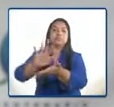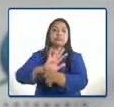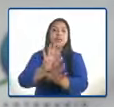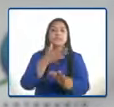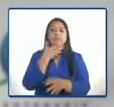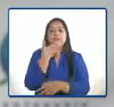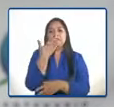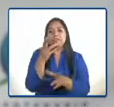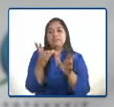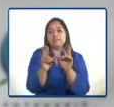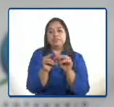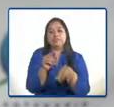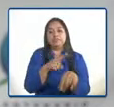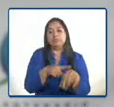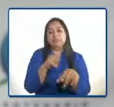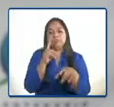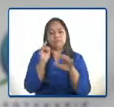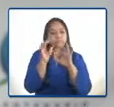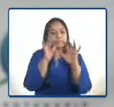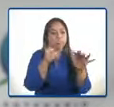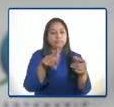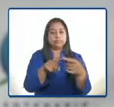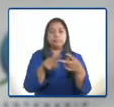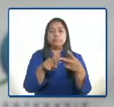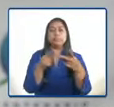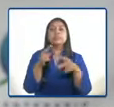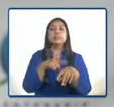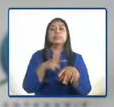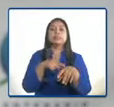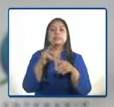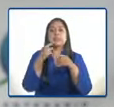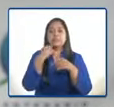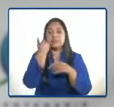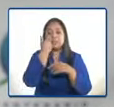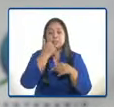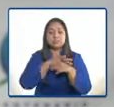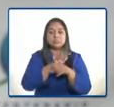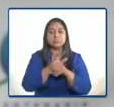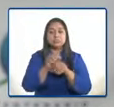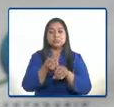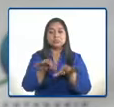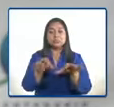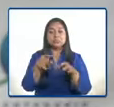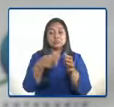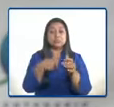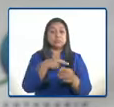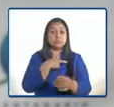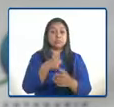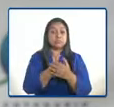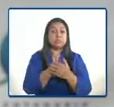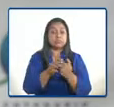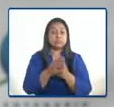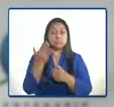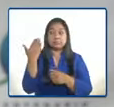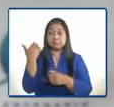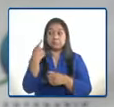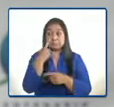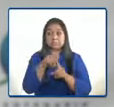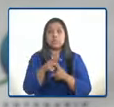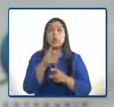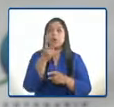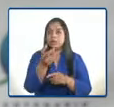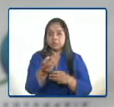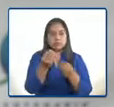logramos reducir el aforo, logramos reducir el tema de los contagios, del cual hemos estado muy preocupados. La última semana volvimos a tener